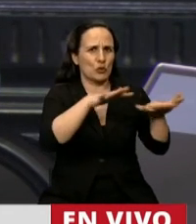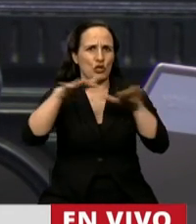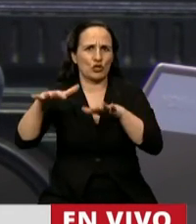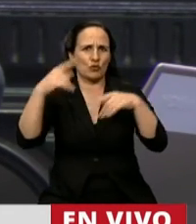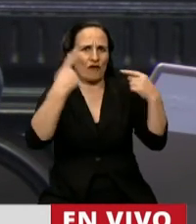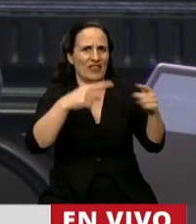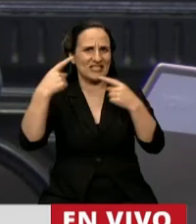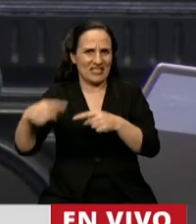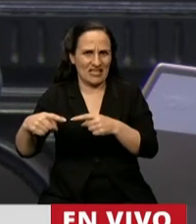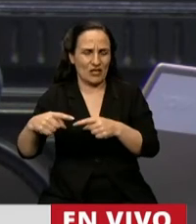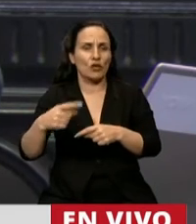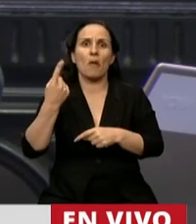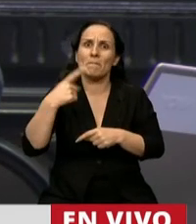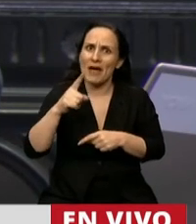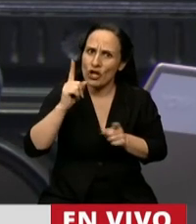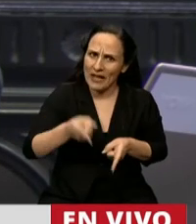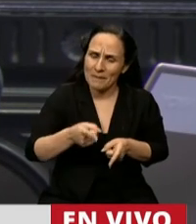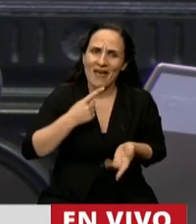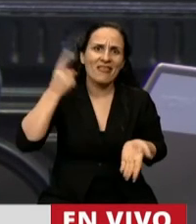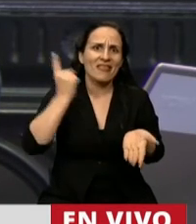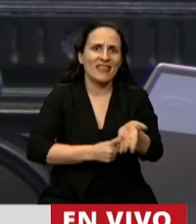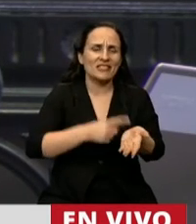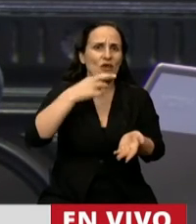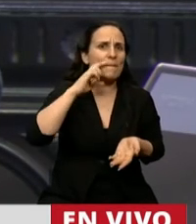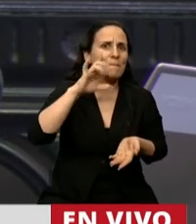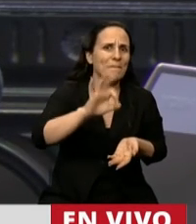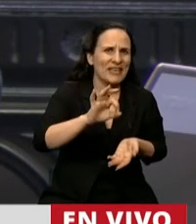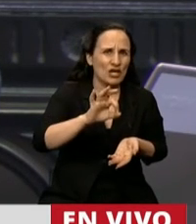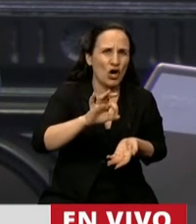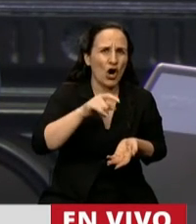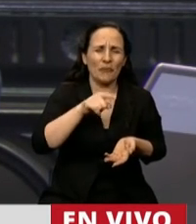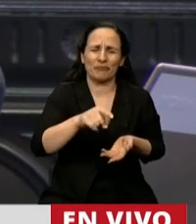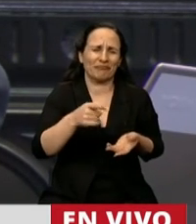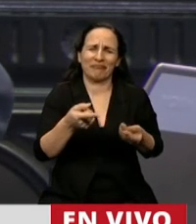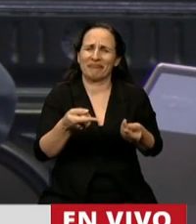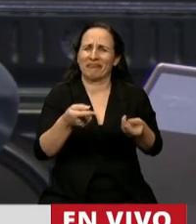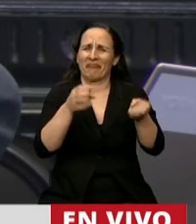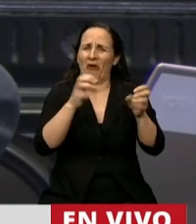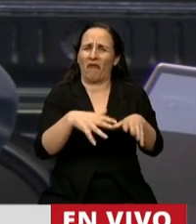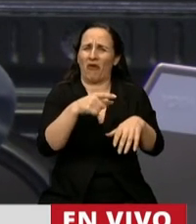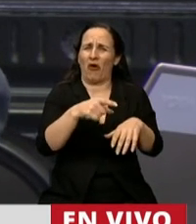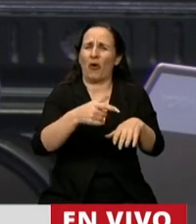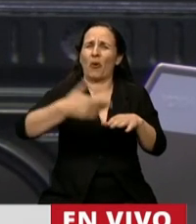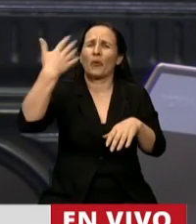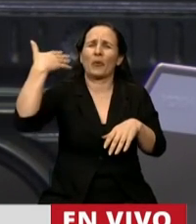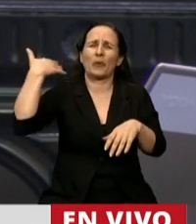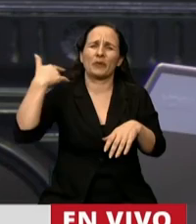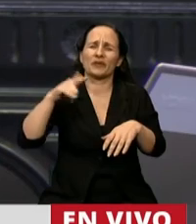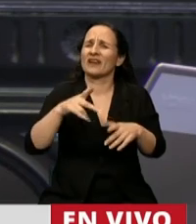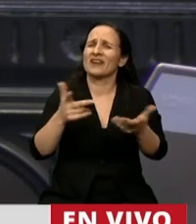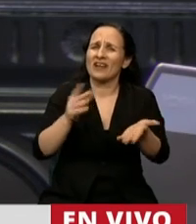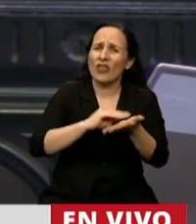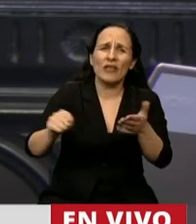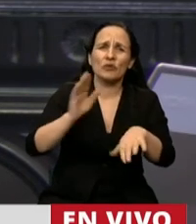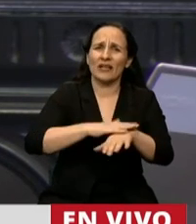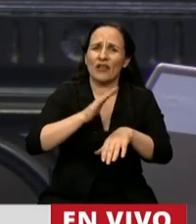distintos. Pero por otro lado también, el fallo de Lavie Pico es absolutamente endeble. Se basa en una vieja teoría ya diputado,